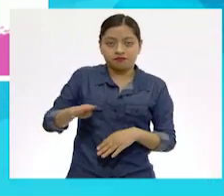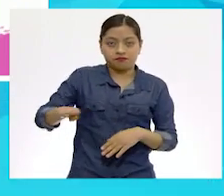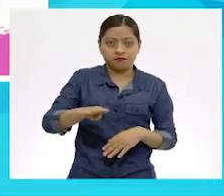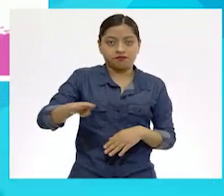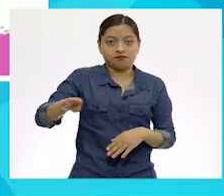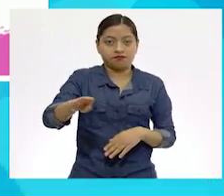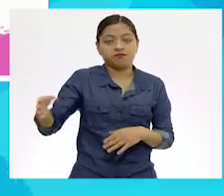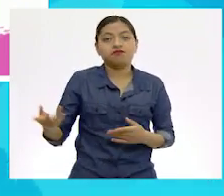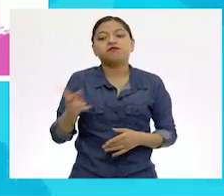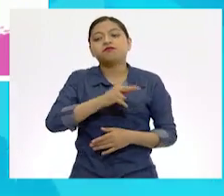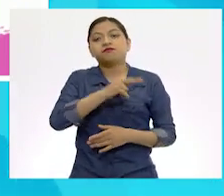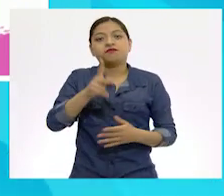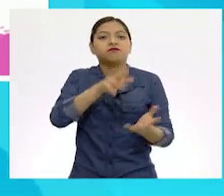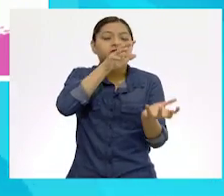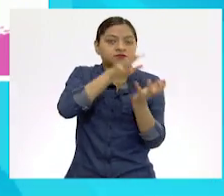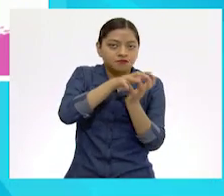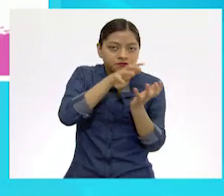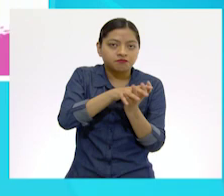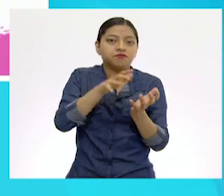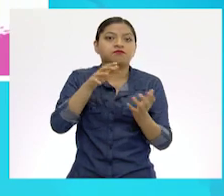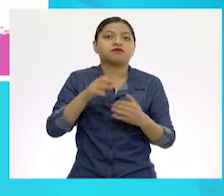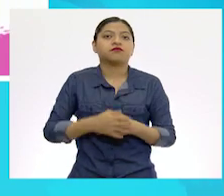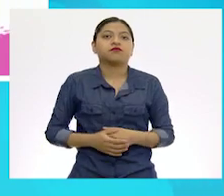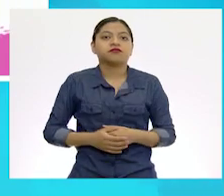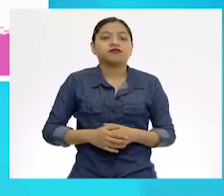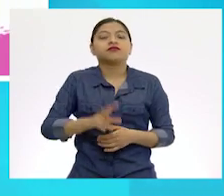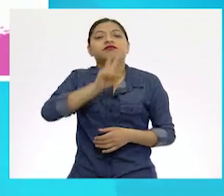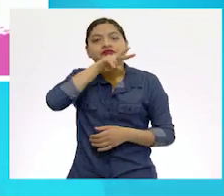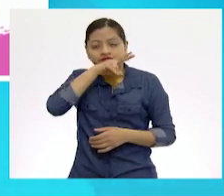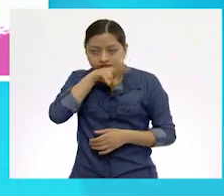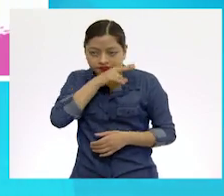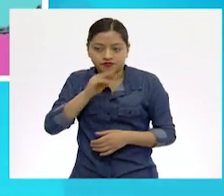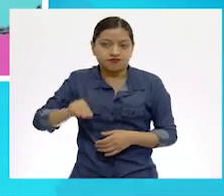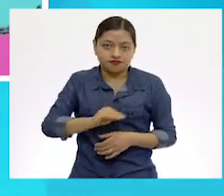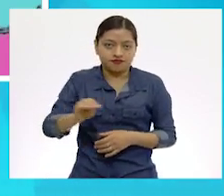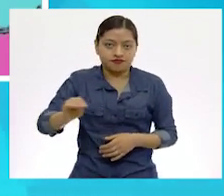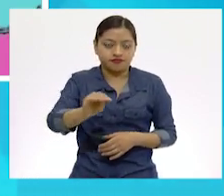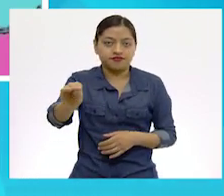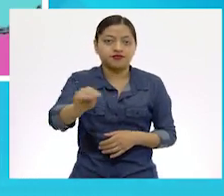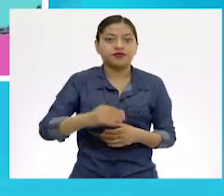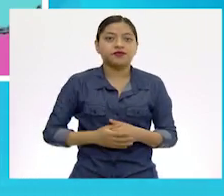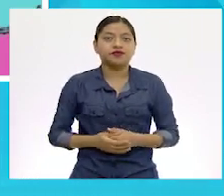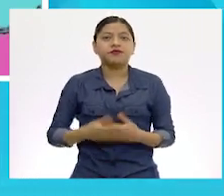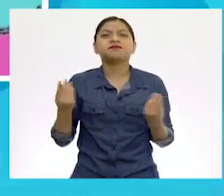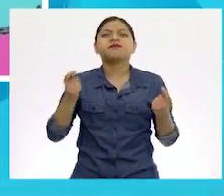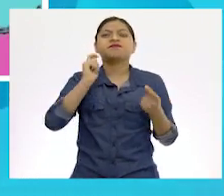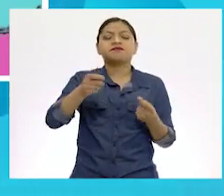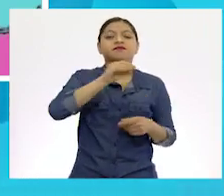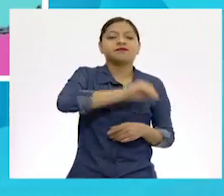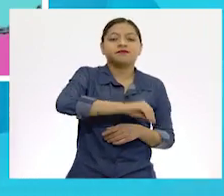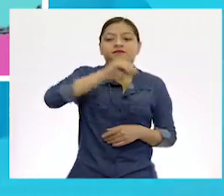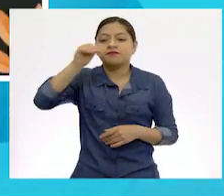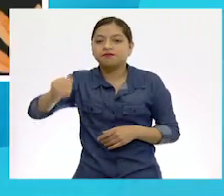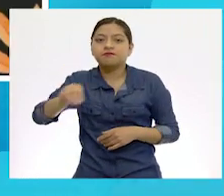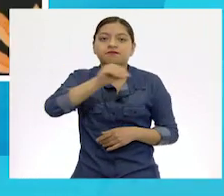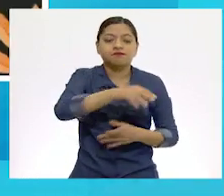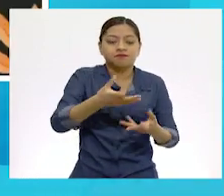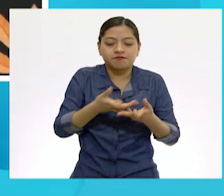arrastrándose como los reptiles, como cocodrilos y serpientes. Es desplazarse por el suelo.